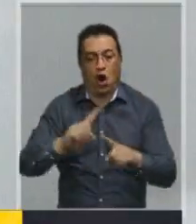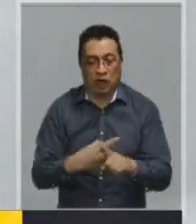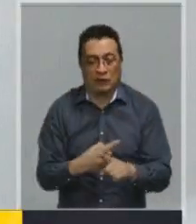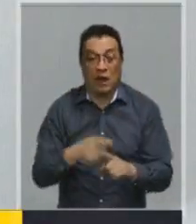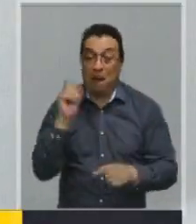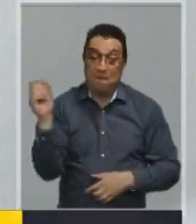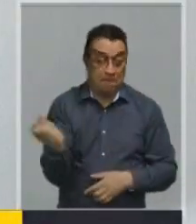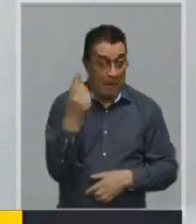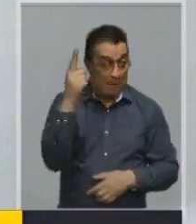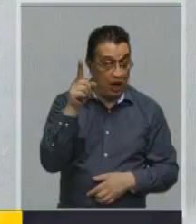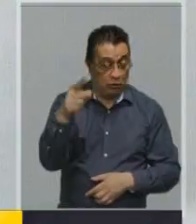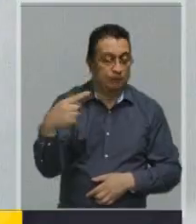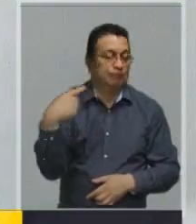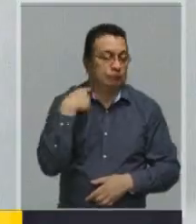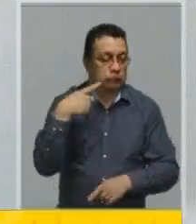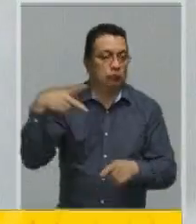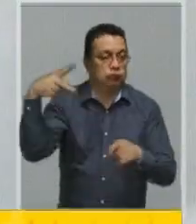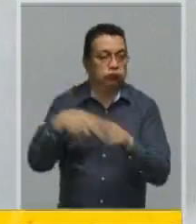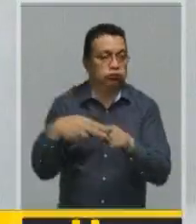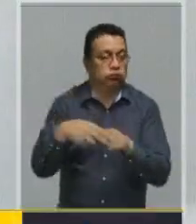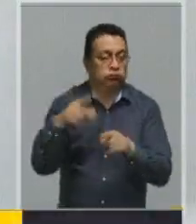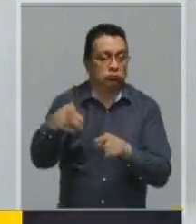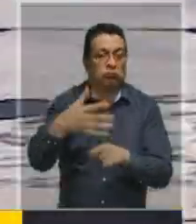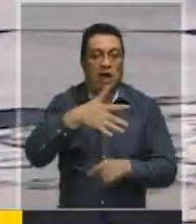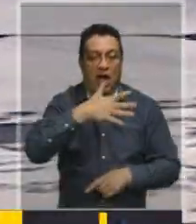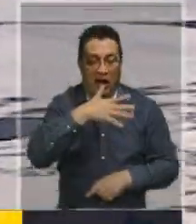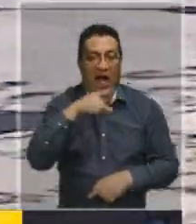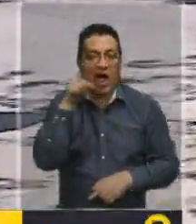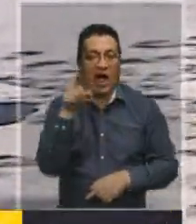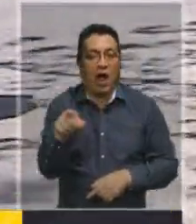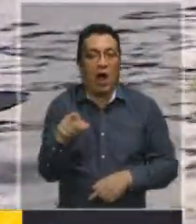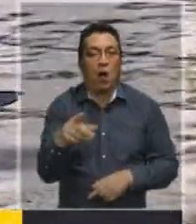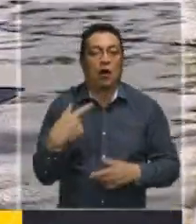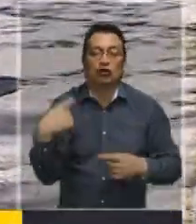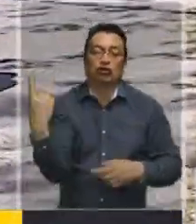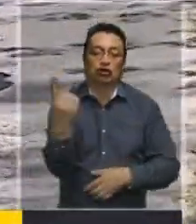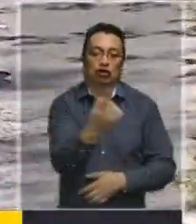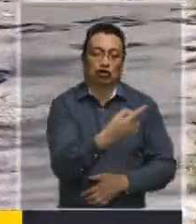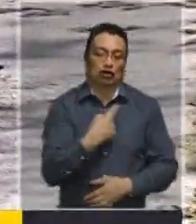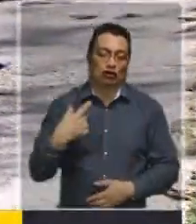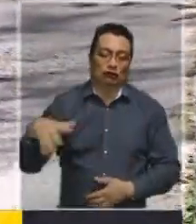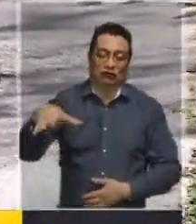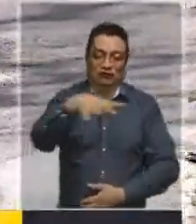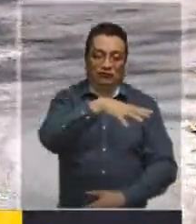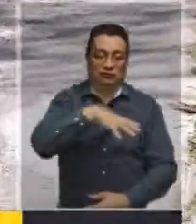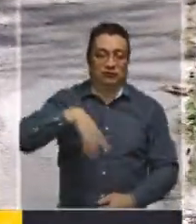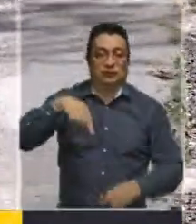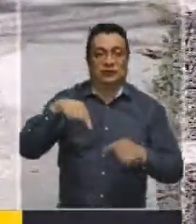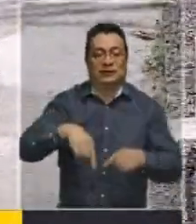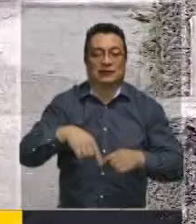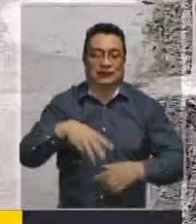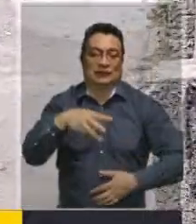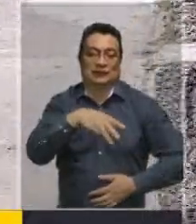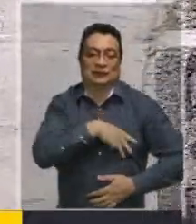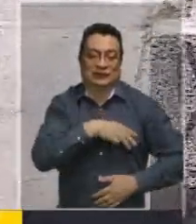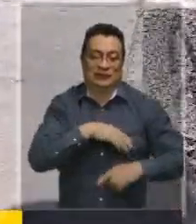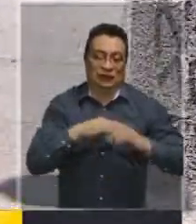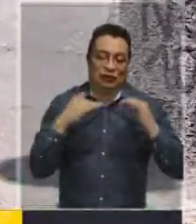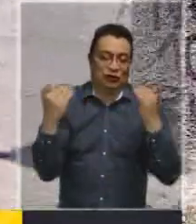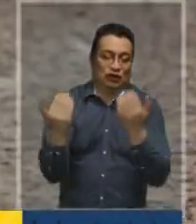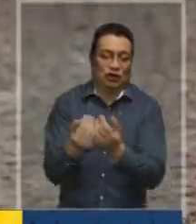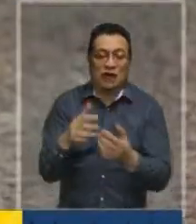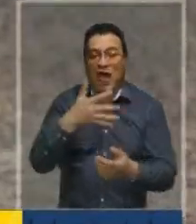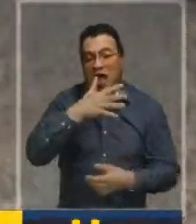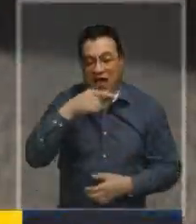evento en el cual se ve alterado el suministro de agua potable en lo que es todo este, digamos, esta información respecto de las